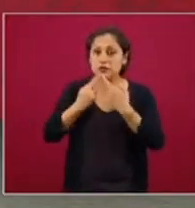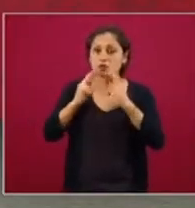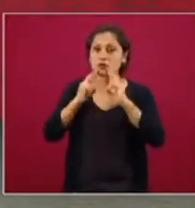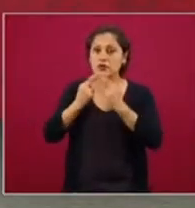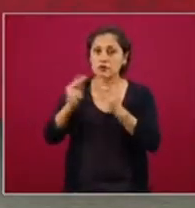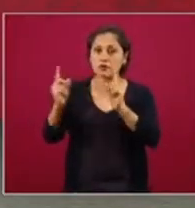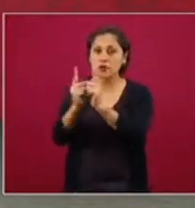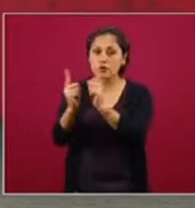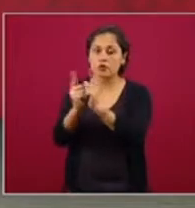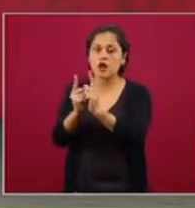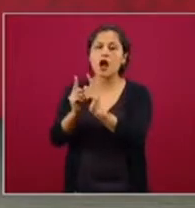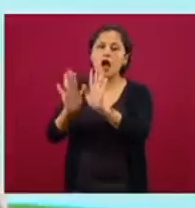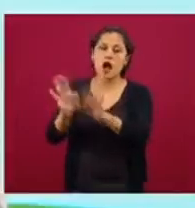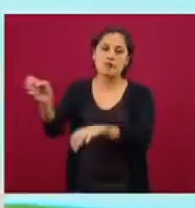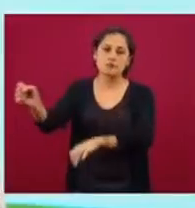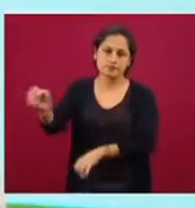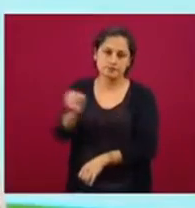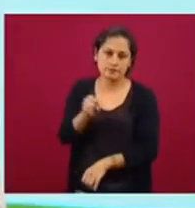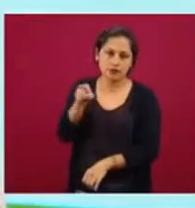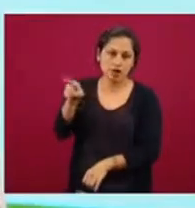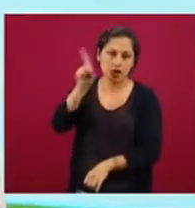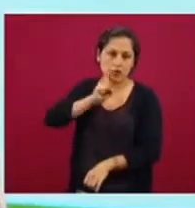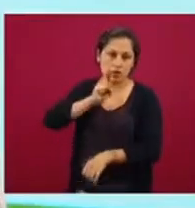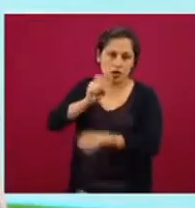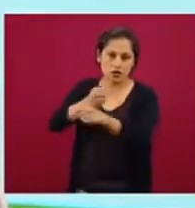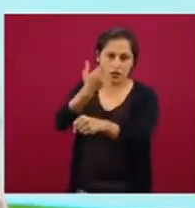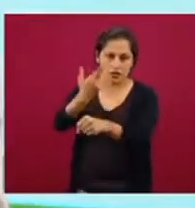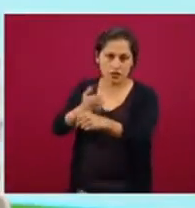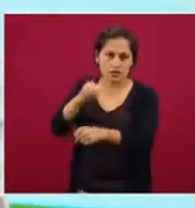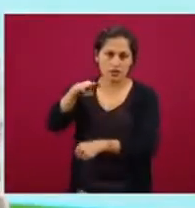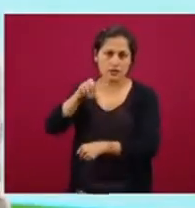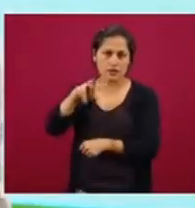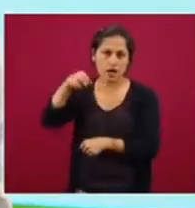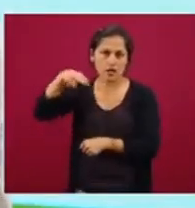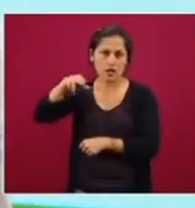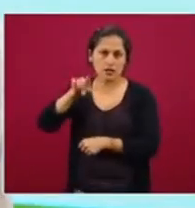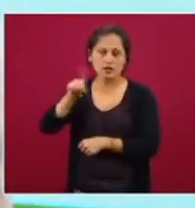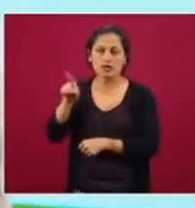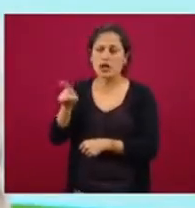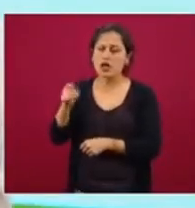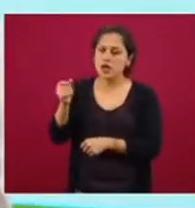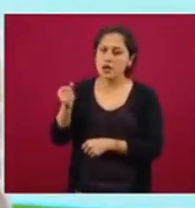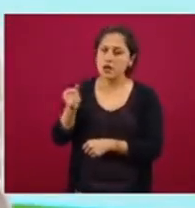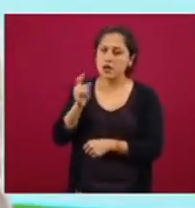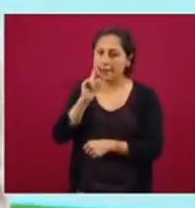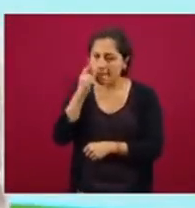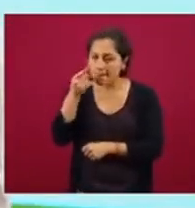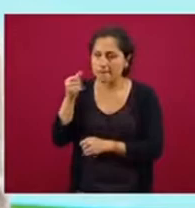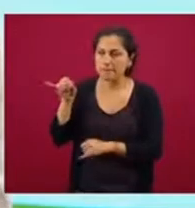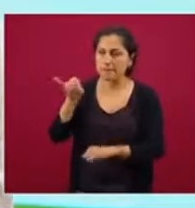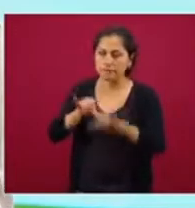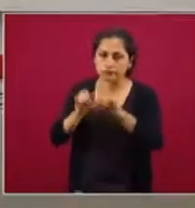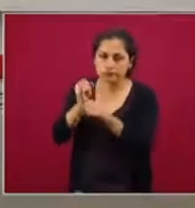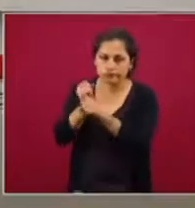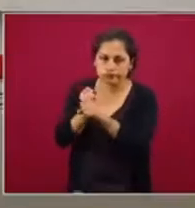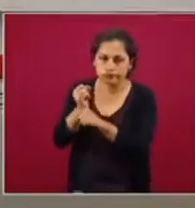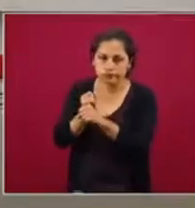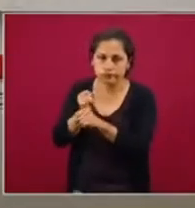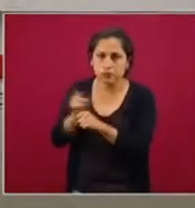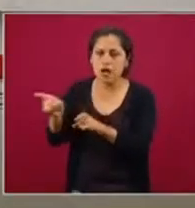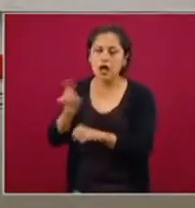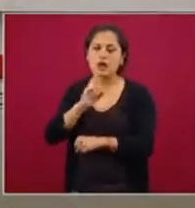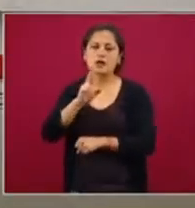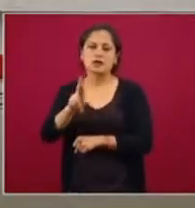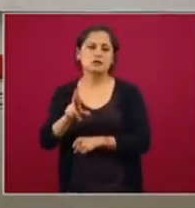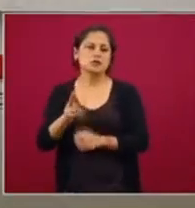la prueba a la secretaria Márquez, salió afortunadamente negativa, pero era un elemento de sospecha porque era una de las personas de esa lista de